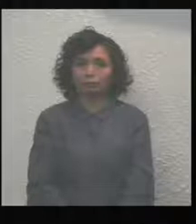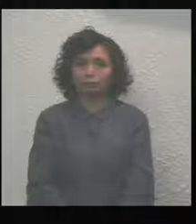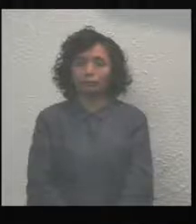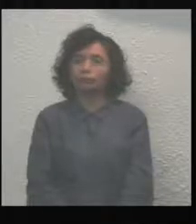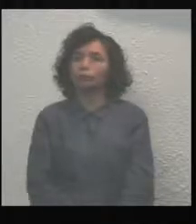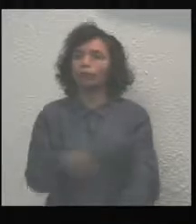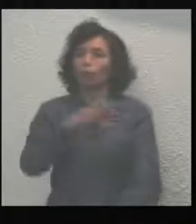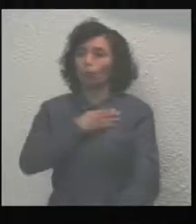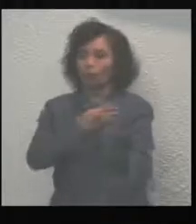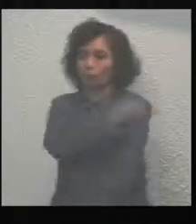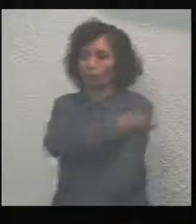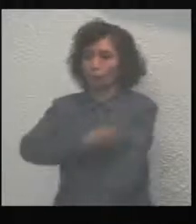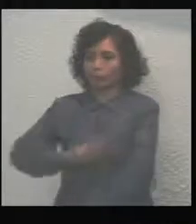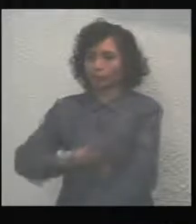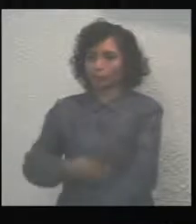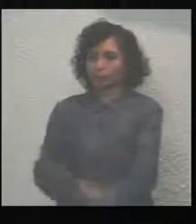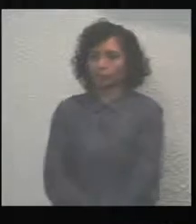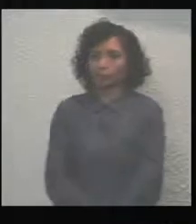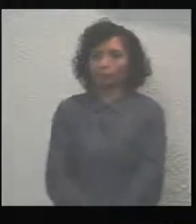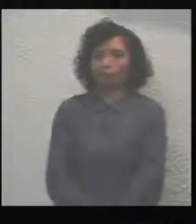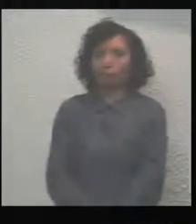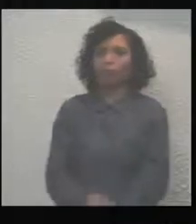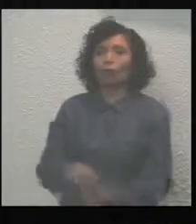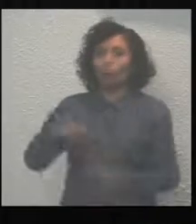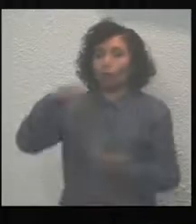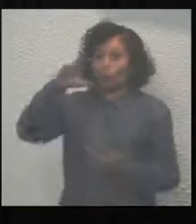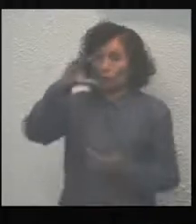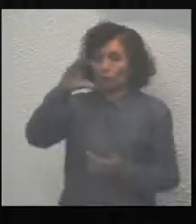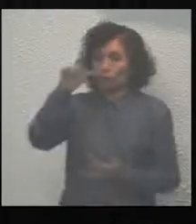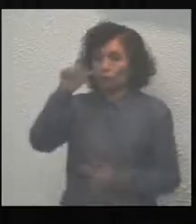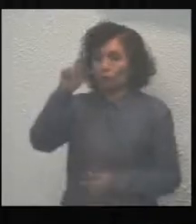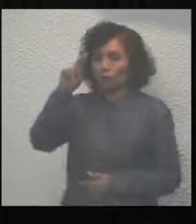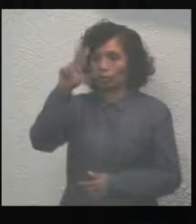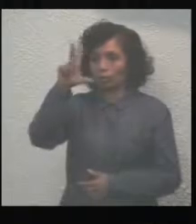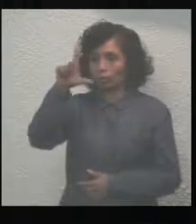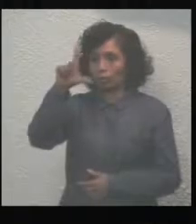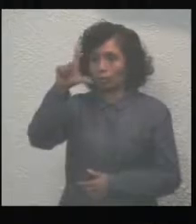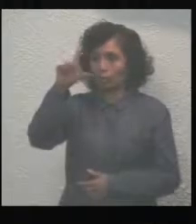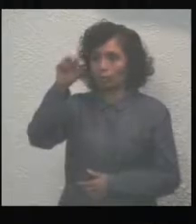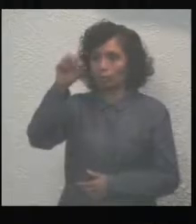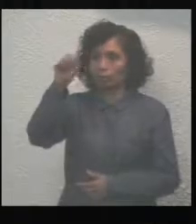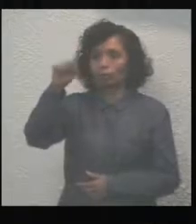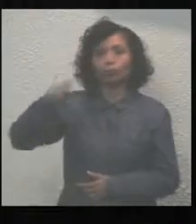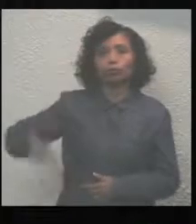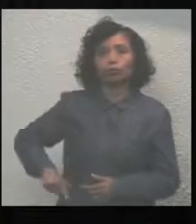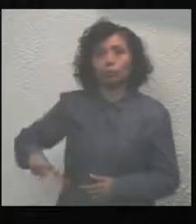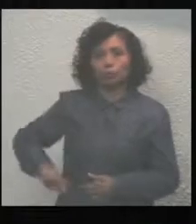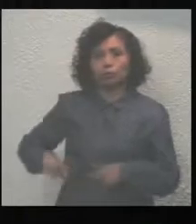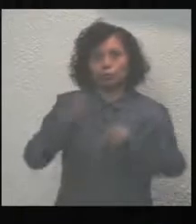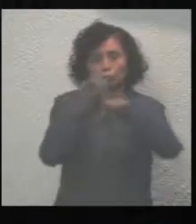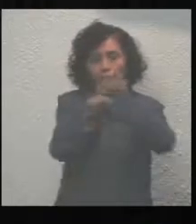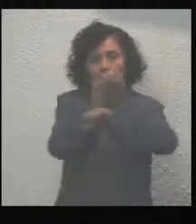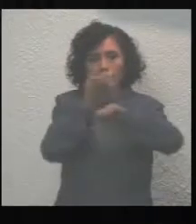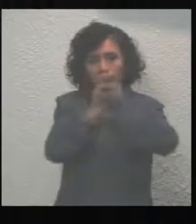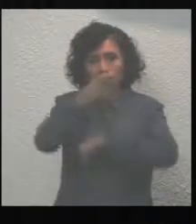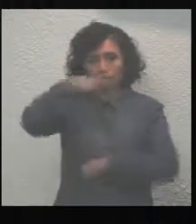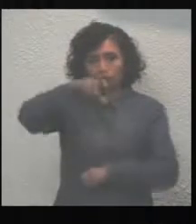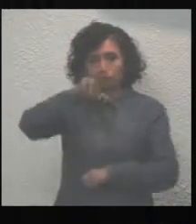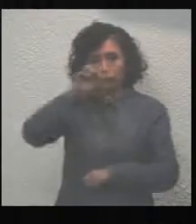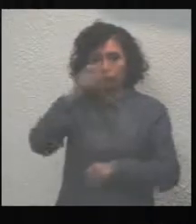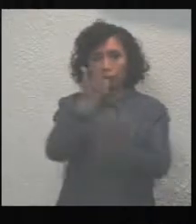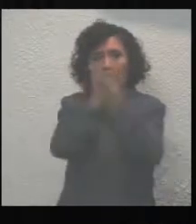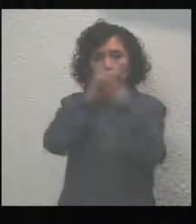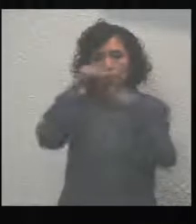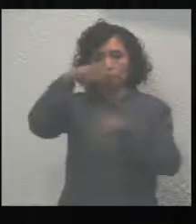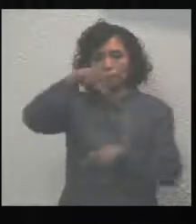Muy buenas tardes contador público Carlos Manuel Joaquín González gobernador constitucional del Estado libre y soberano